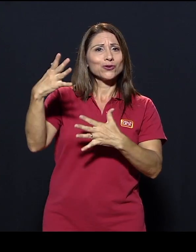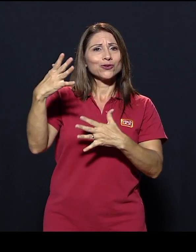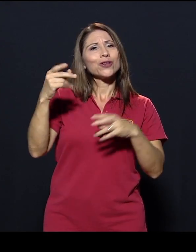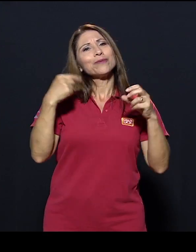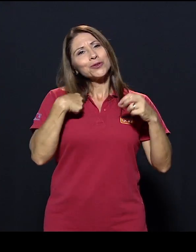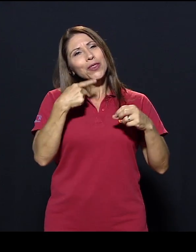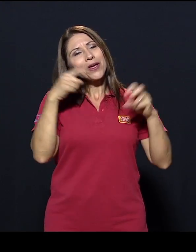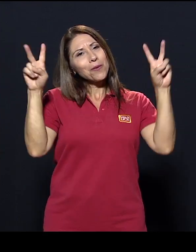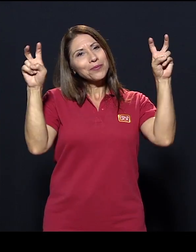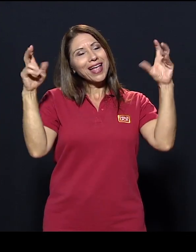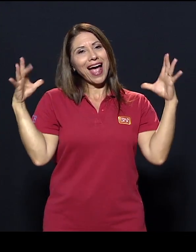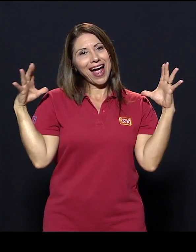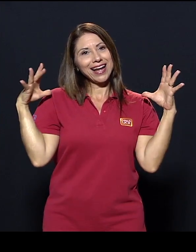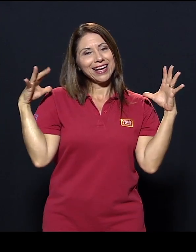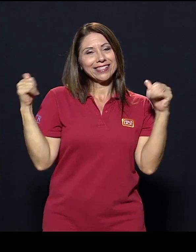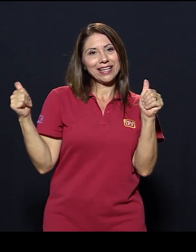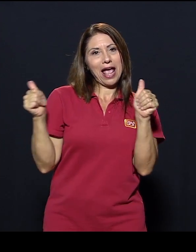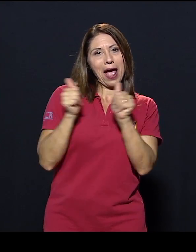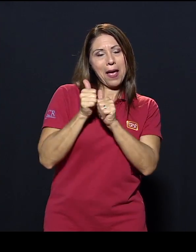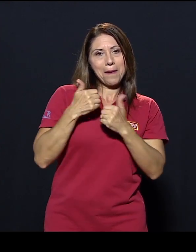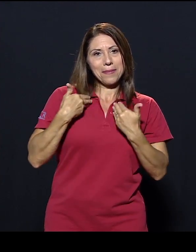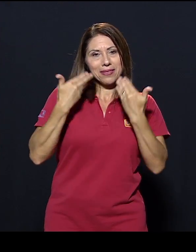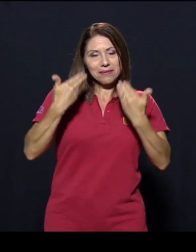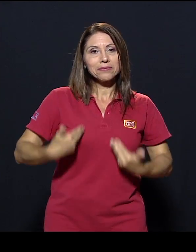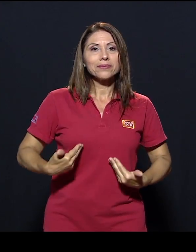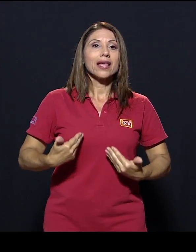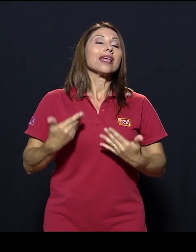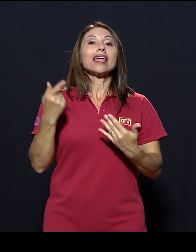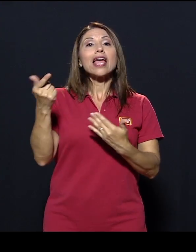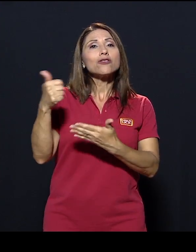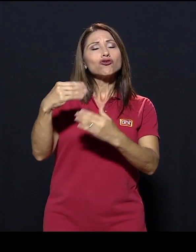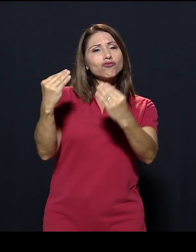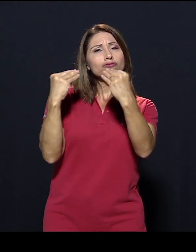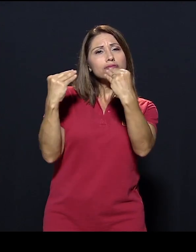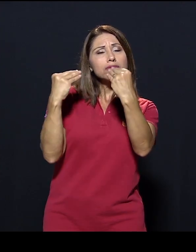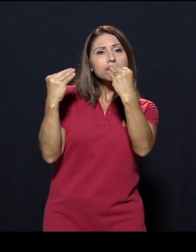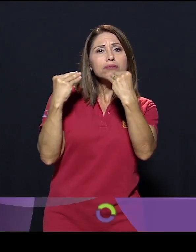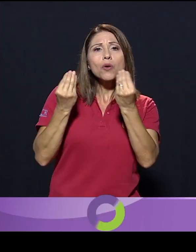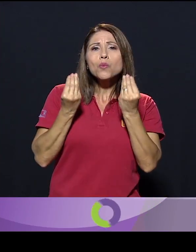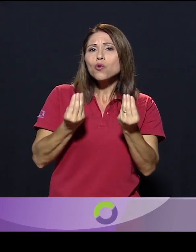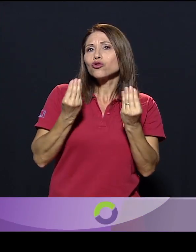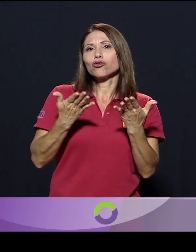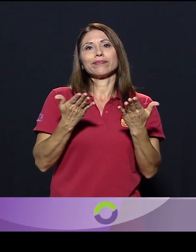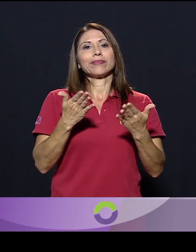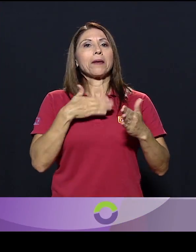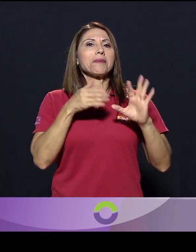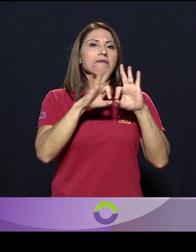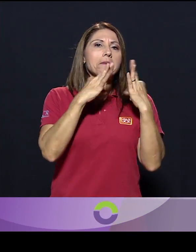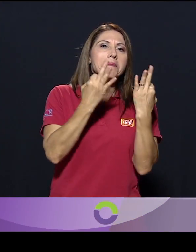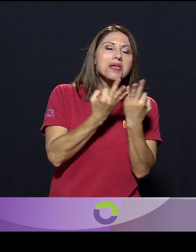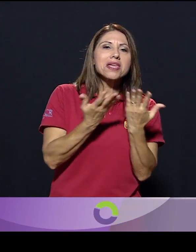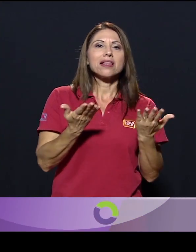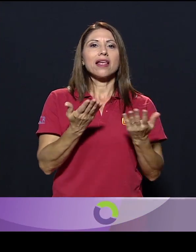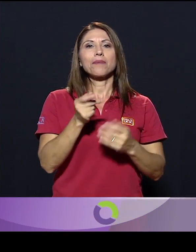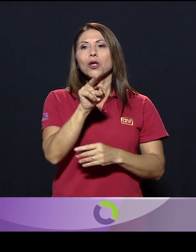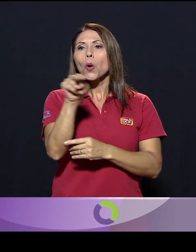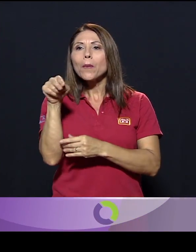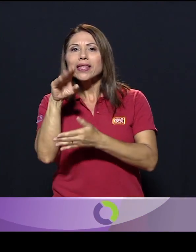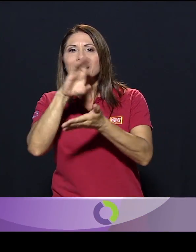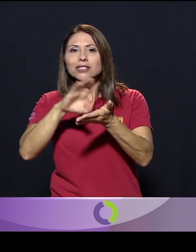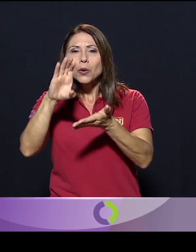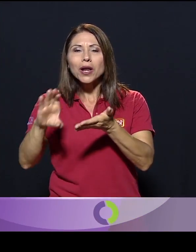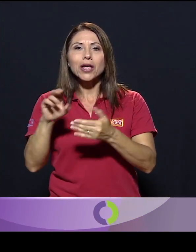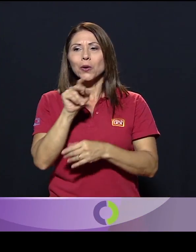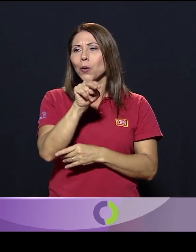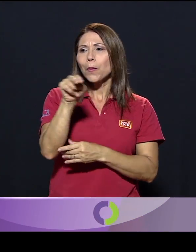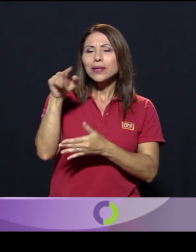tenido, yo digo que han sido ángeles definitivamente, que han estado a mi lado, que de una u otra manera me han enseñado mucho desde mi familia, compañeras